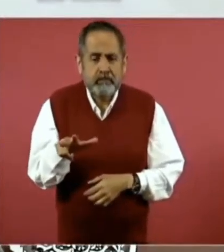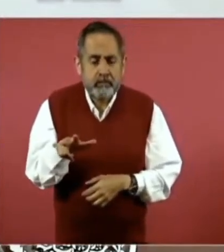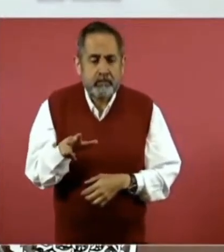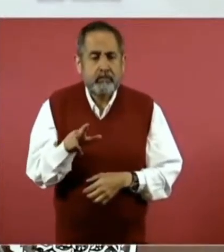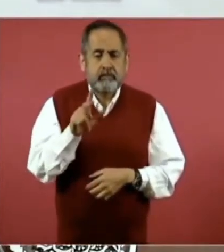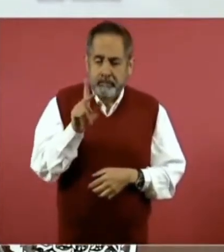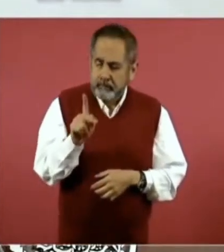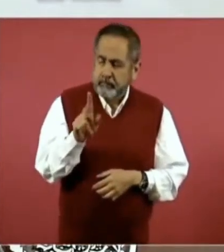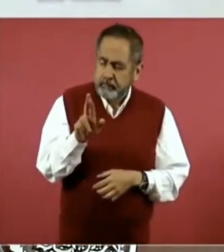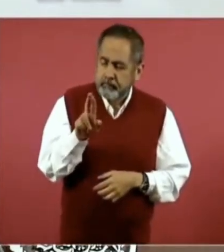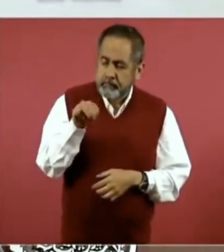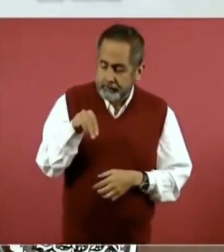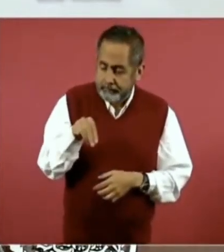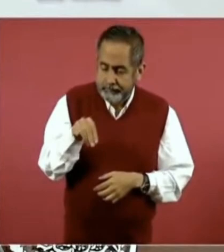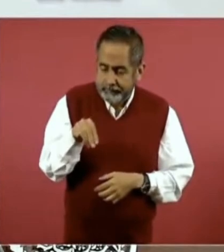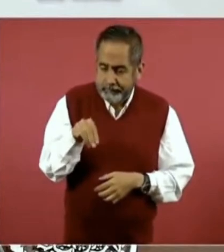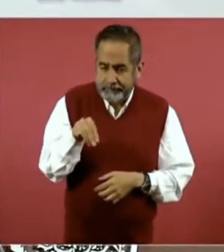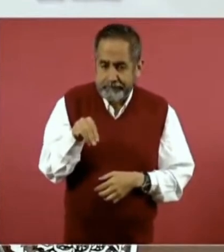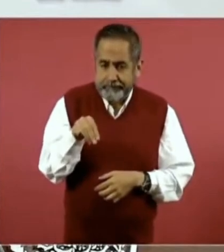Partido de la Revolución Mexicana.